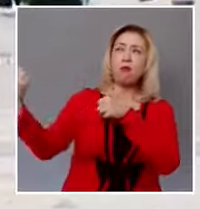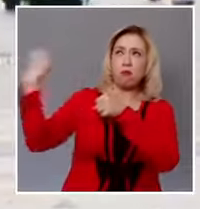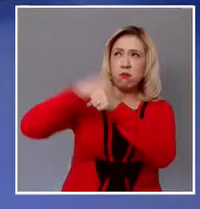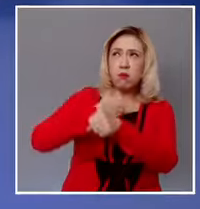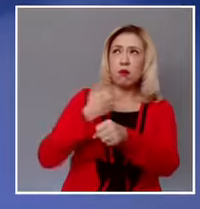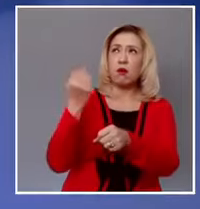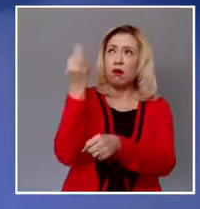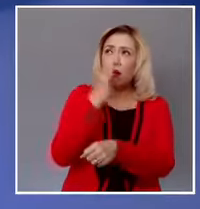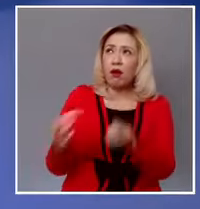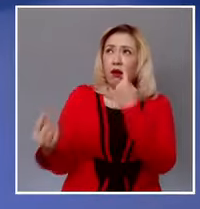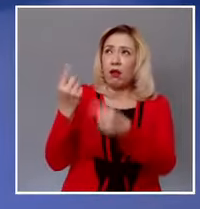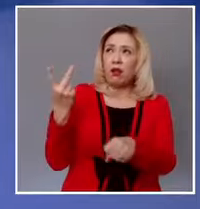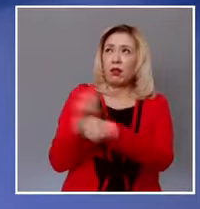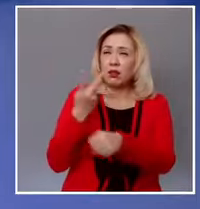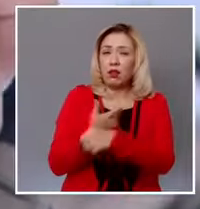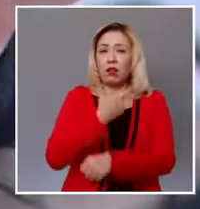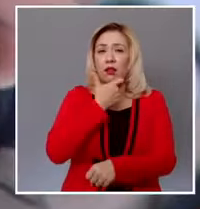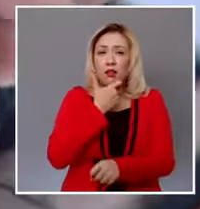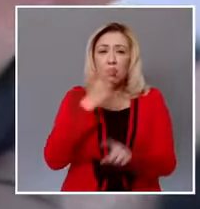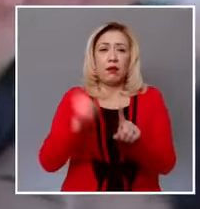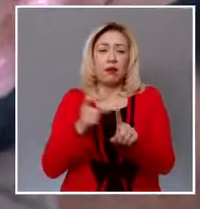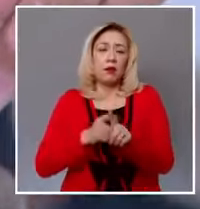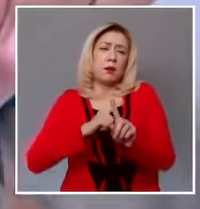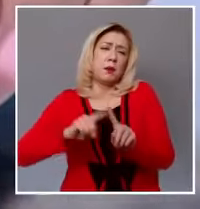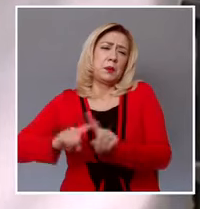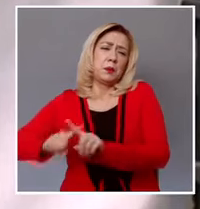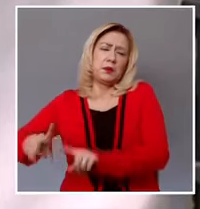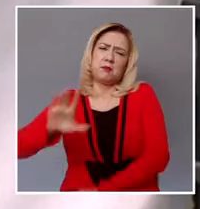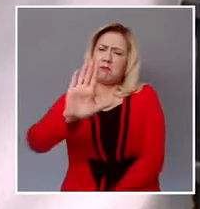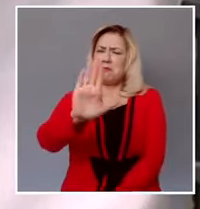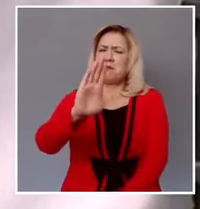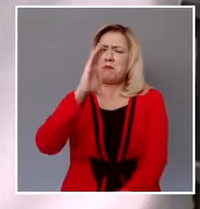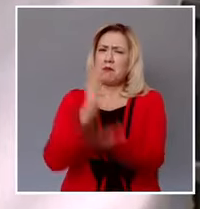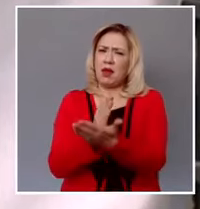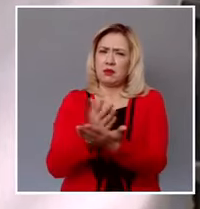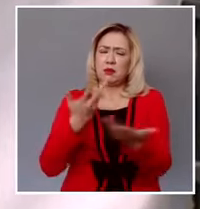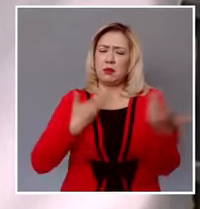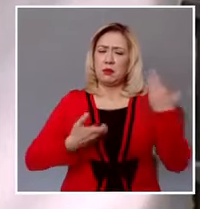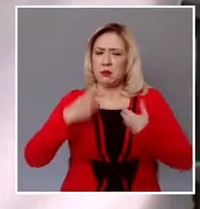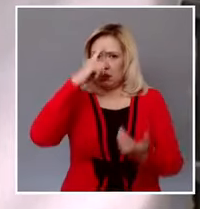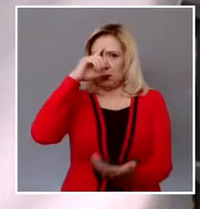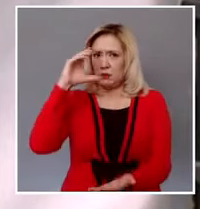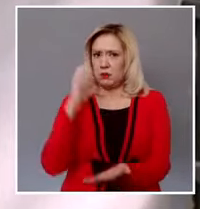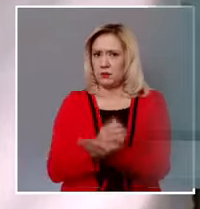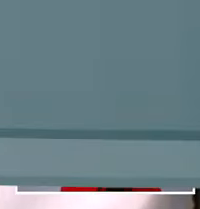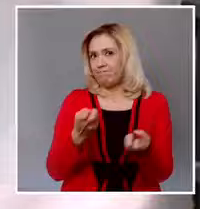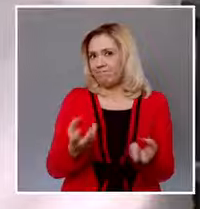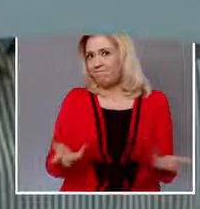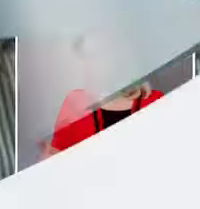otros. Con información de José Luis Guerra García, para el canal del Poder Judicial de la Federación.